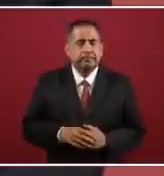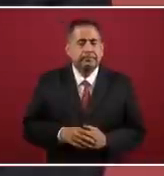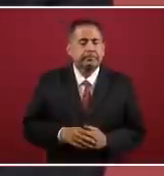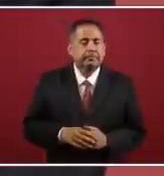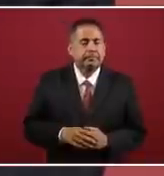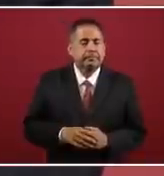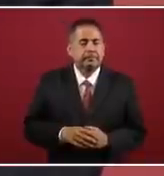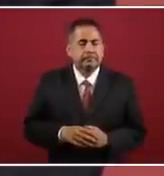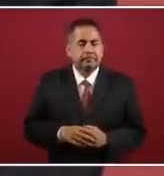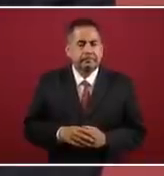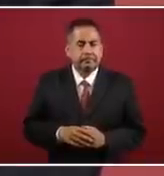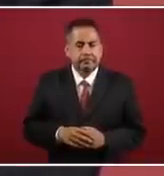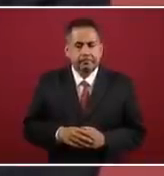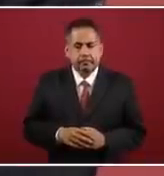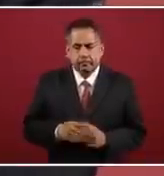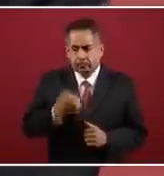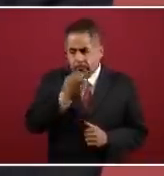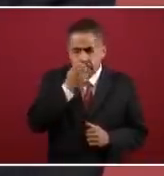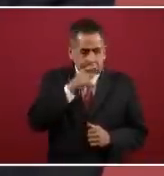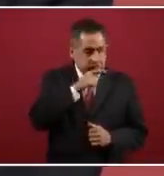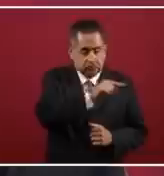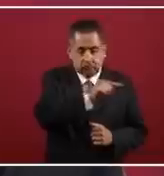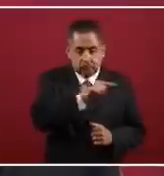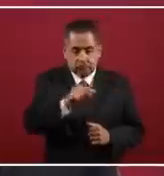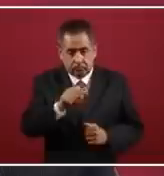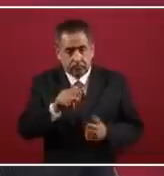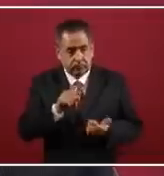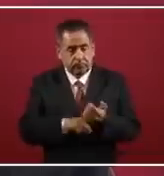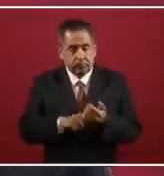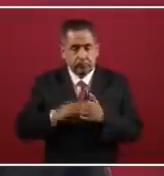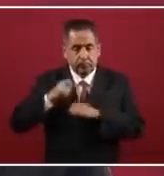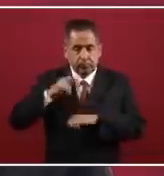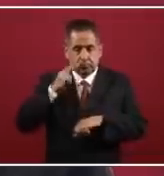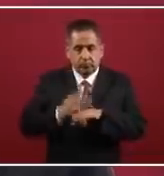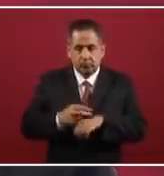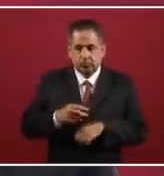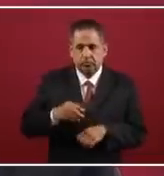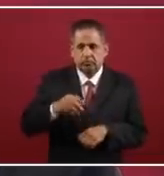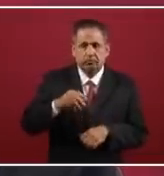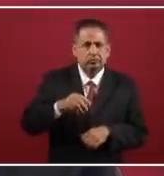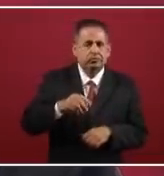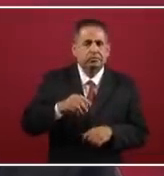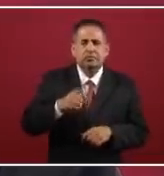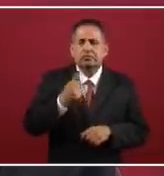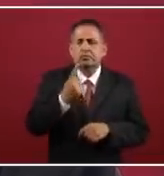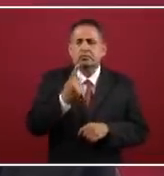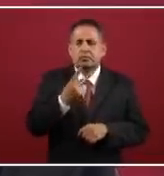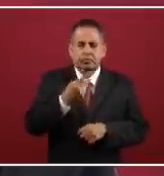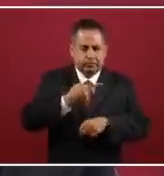las que son atendidas, que se llaman multigrados,